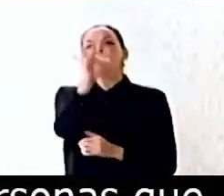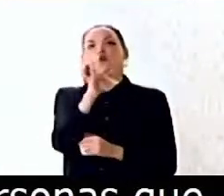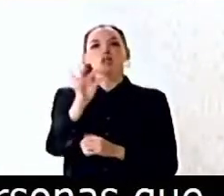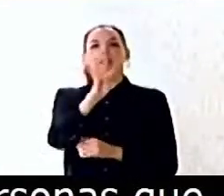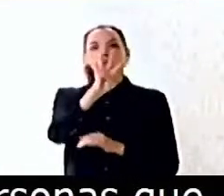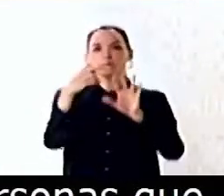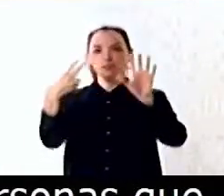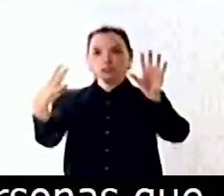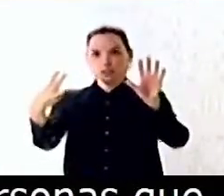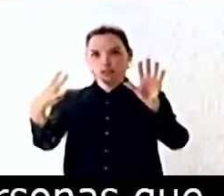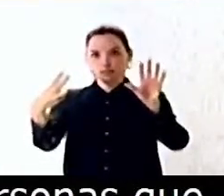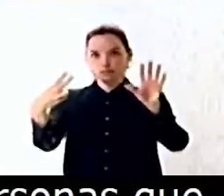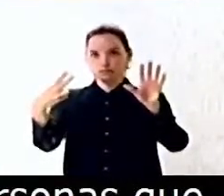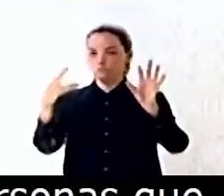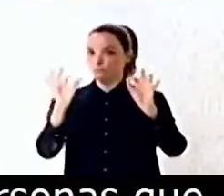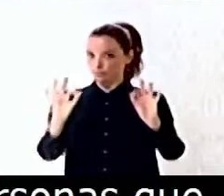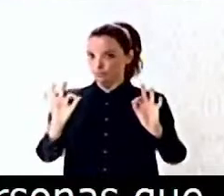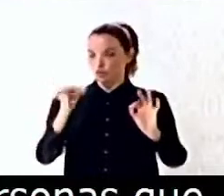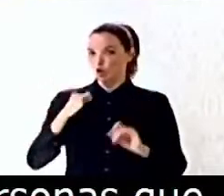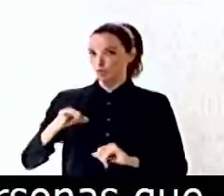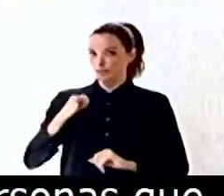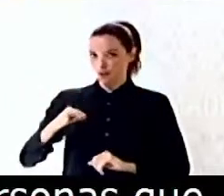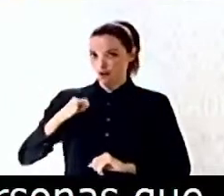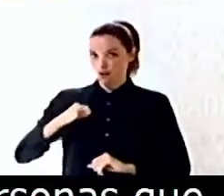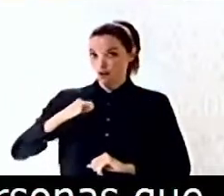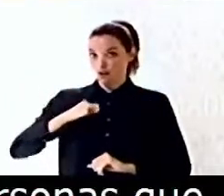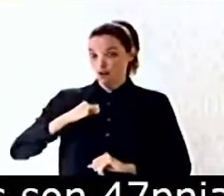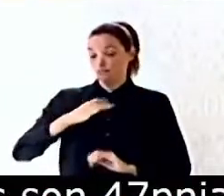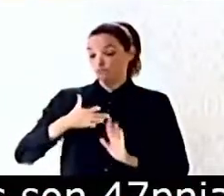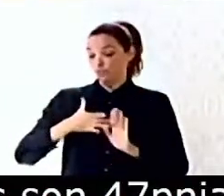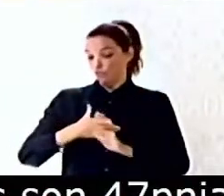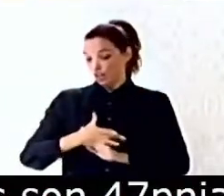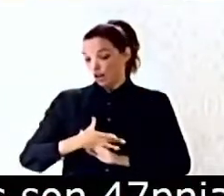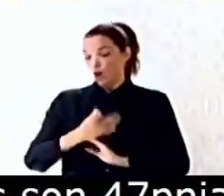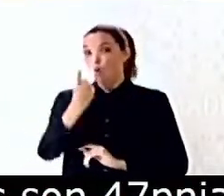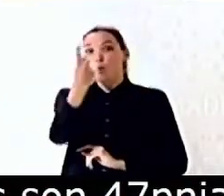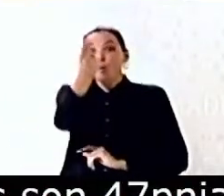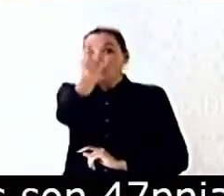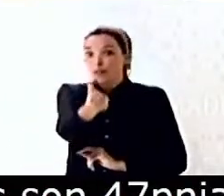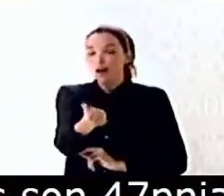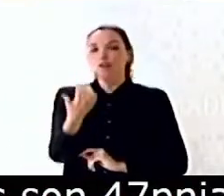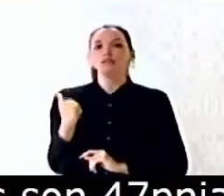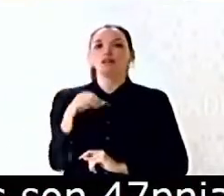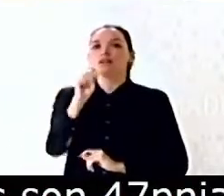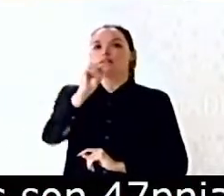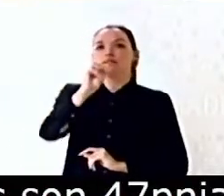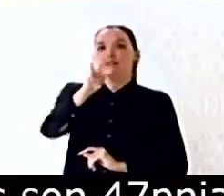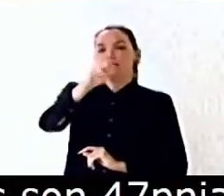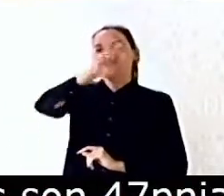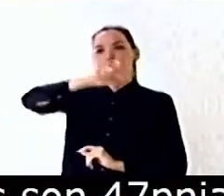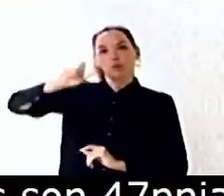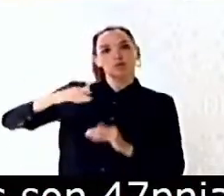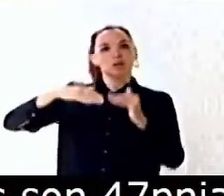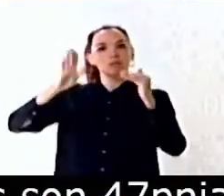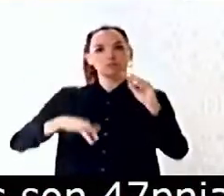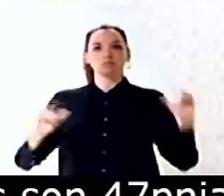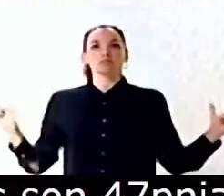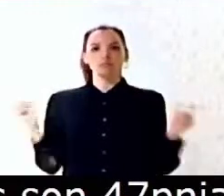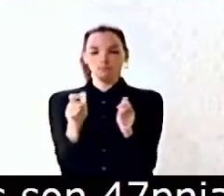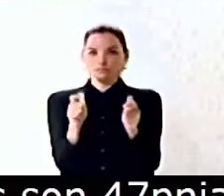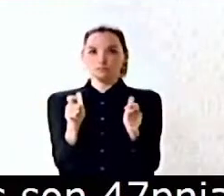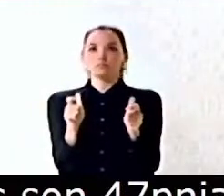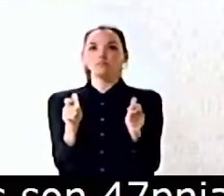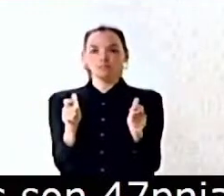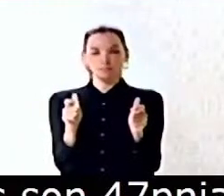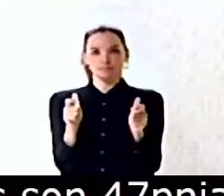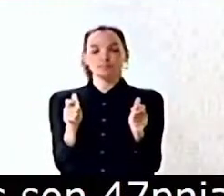personas. Eso significa que hemos reducido solo en 24 horas 13 personas menos que tenemos en los